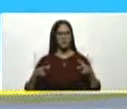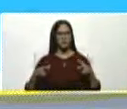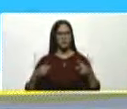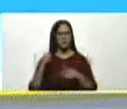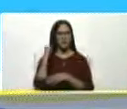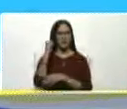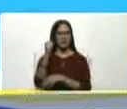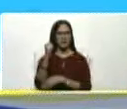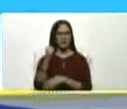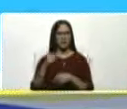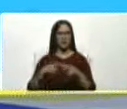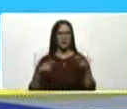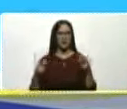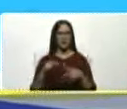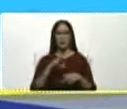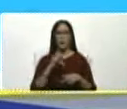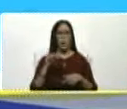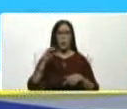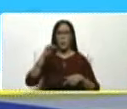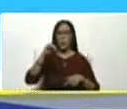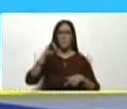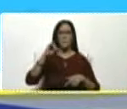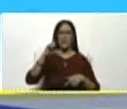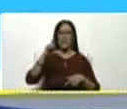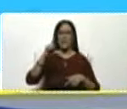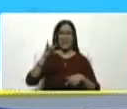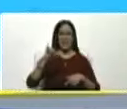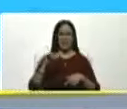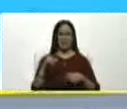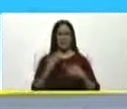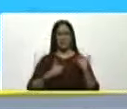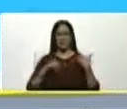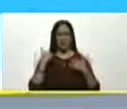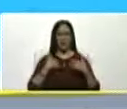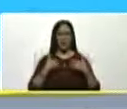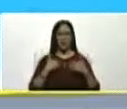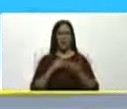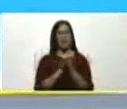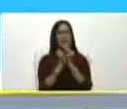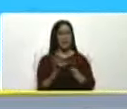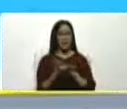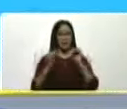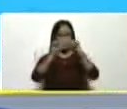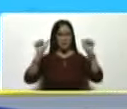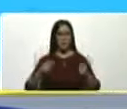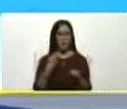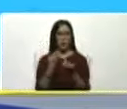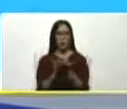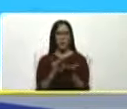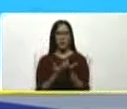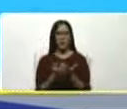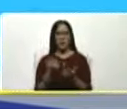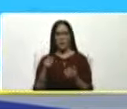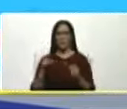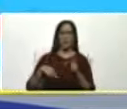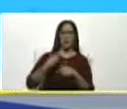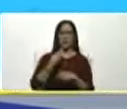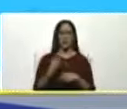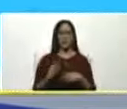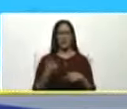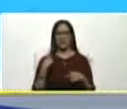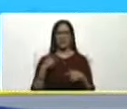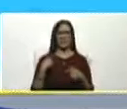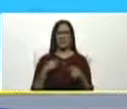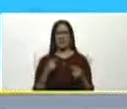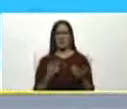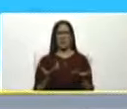venciendo la inflación, no como Milei, que destruye el aparato económico para después decir que tiene superávit fiscal y que